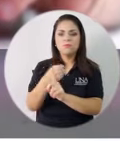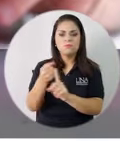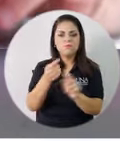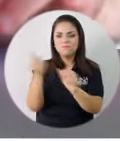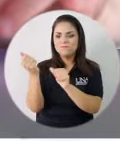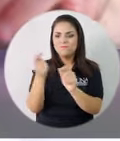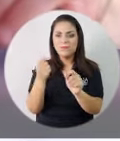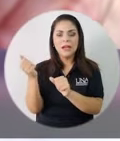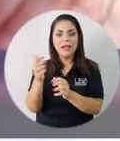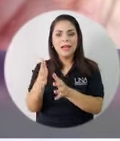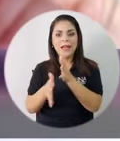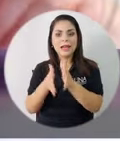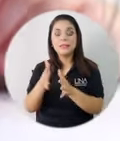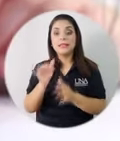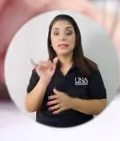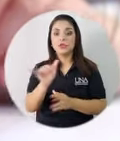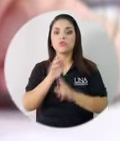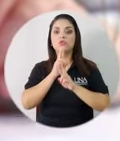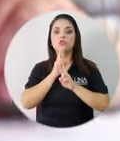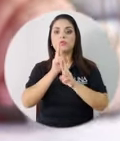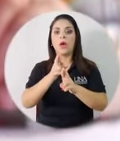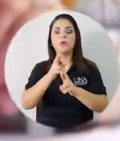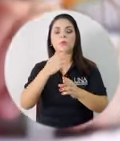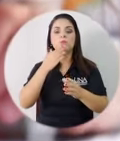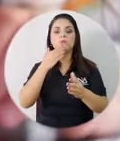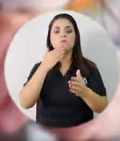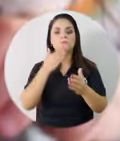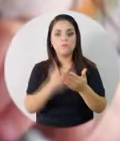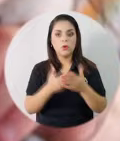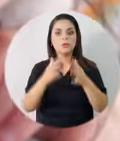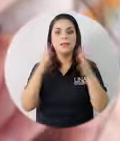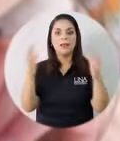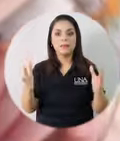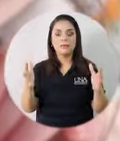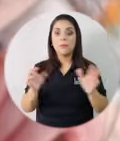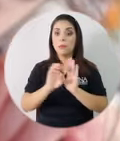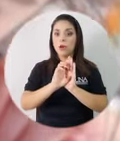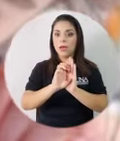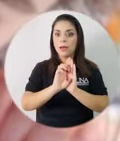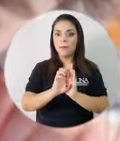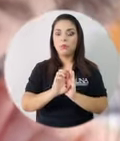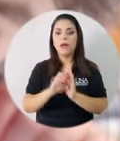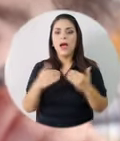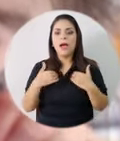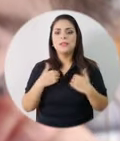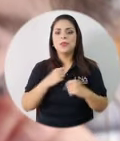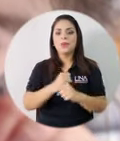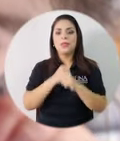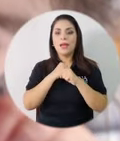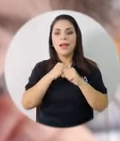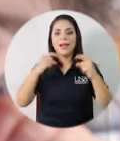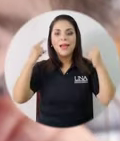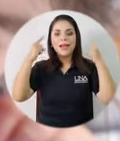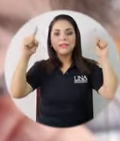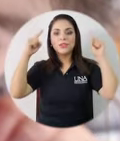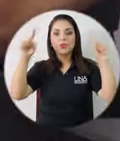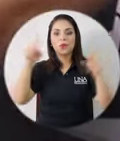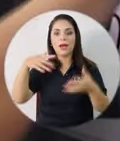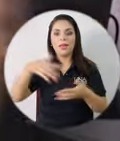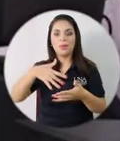unos resultados enormes. Por ejemplo, se asegura éxito académico, es